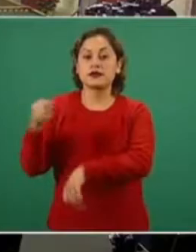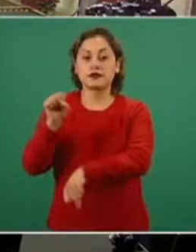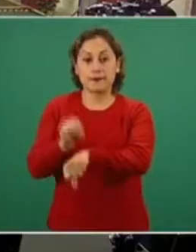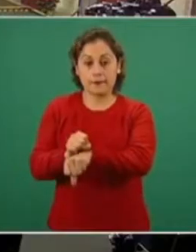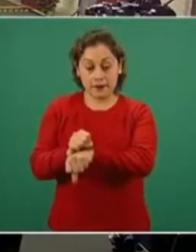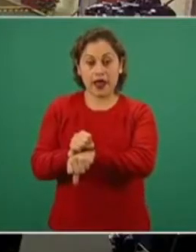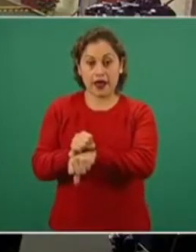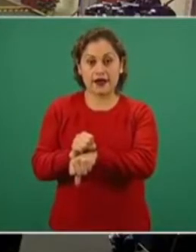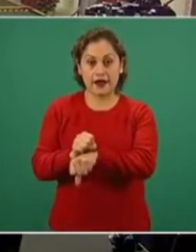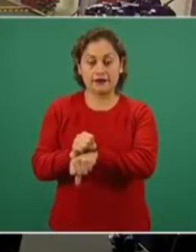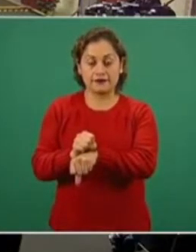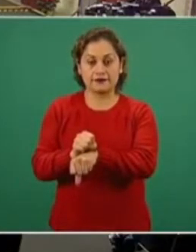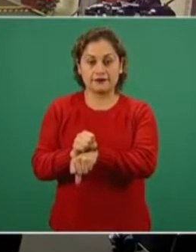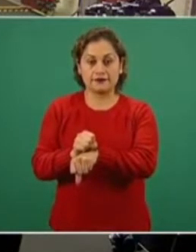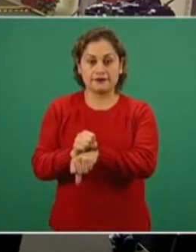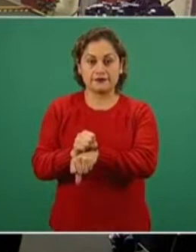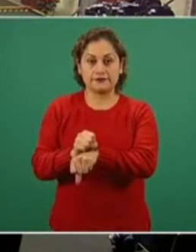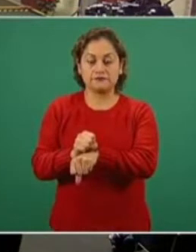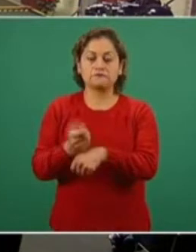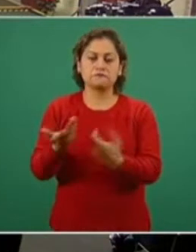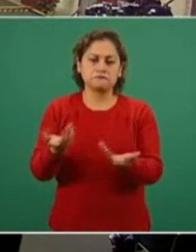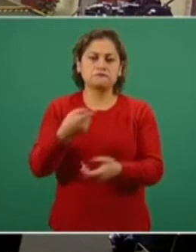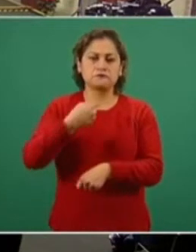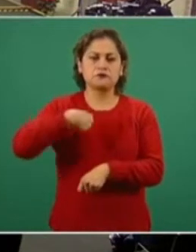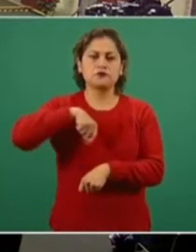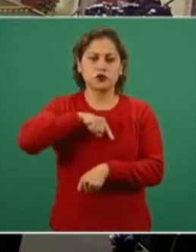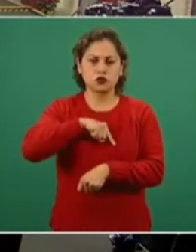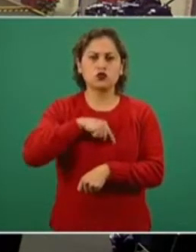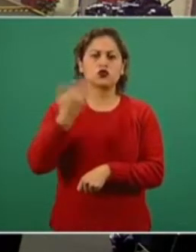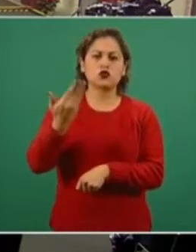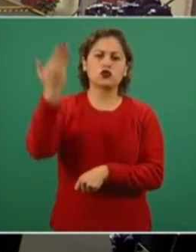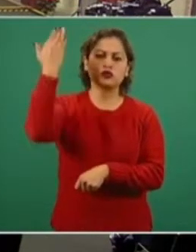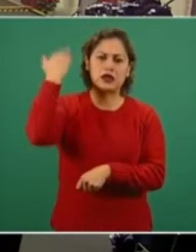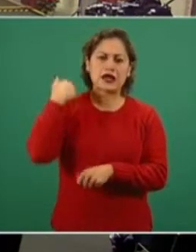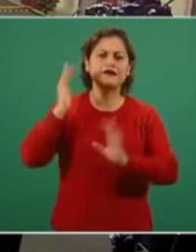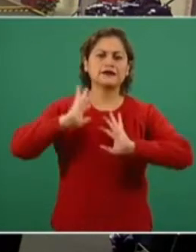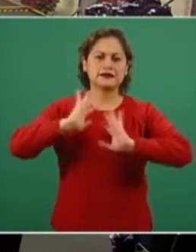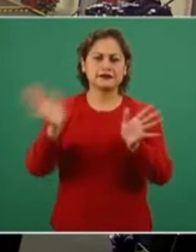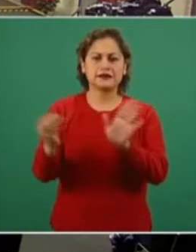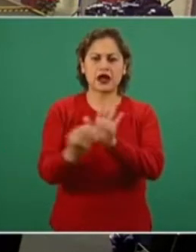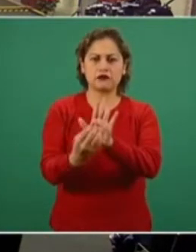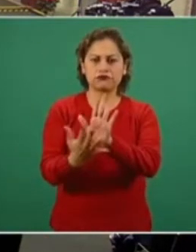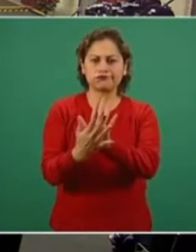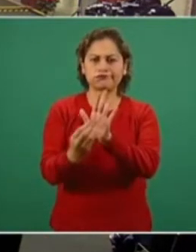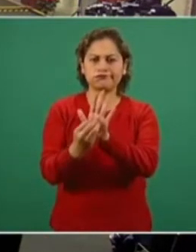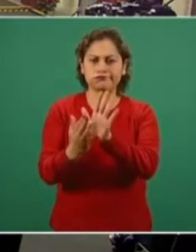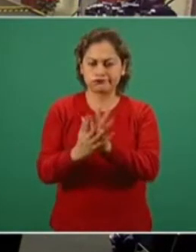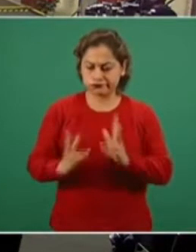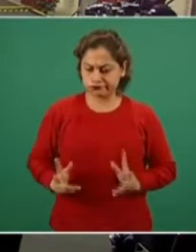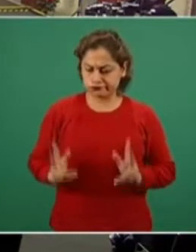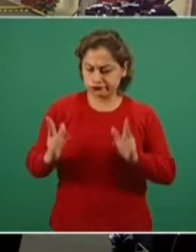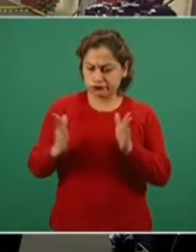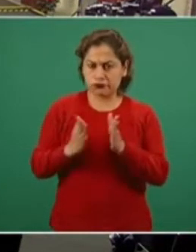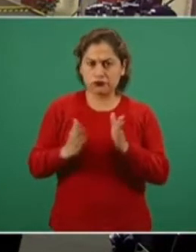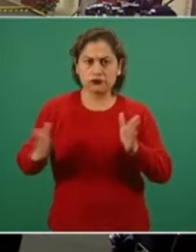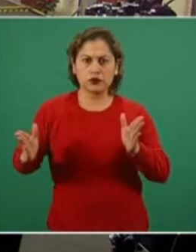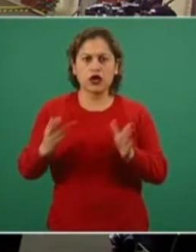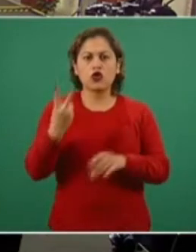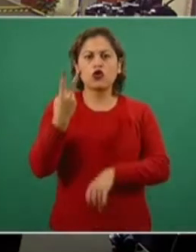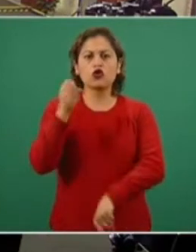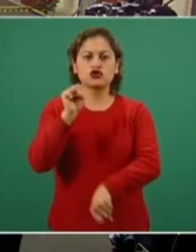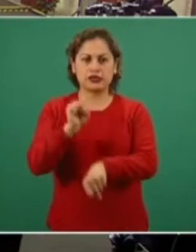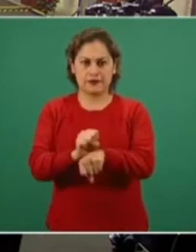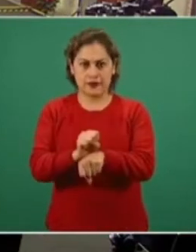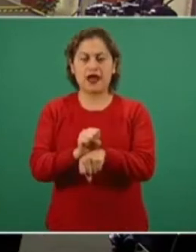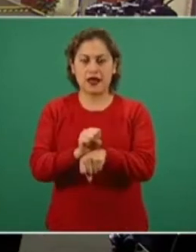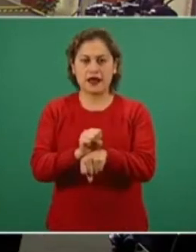como lo hemos presentado, siempre tenemos estas dos semanas. Como esta curva se presenta